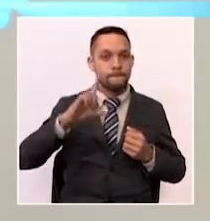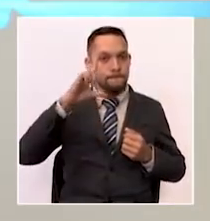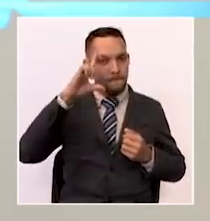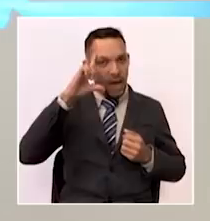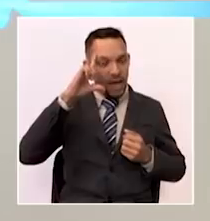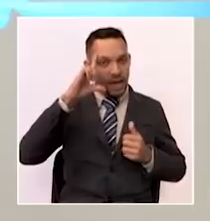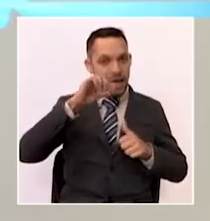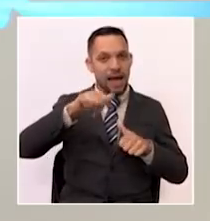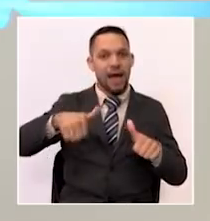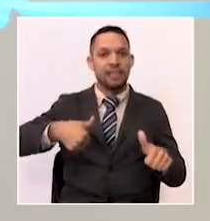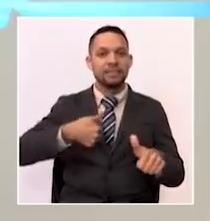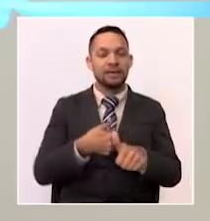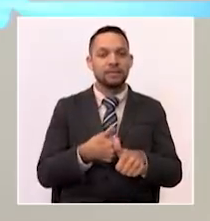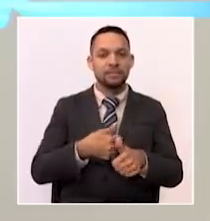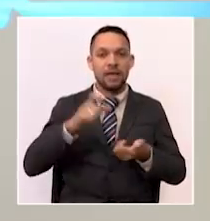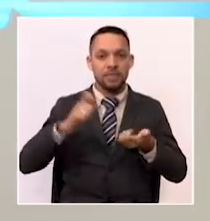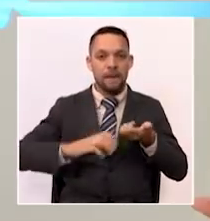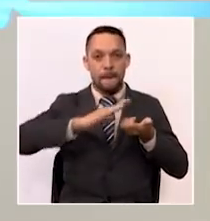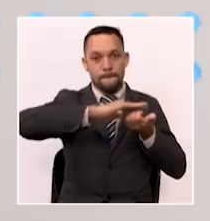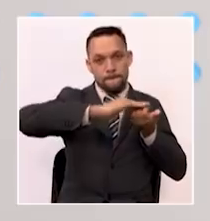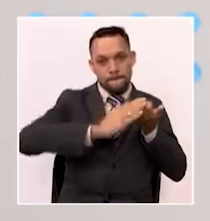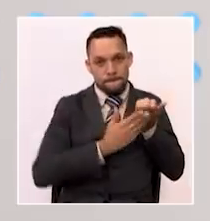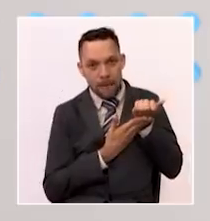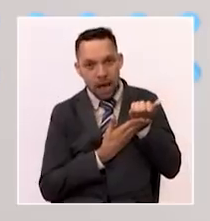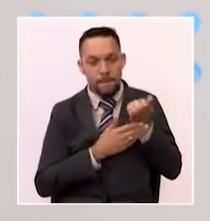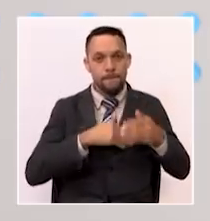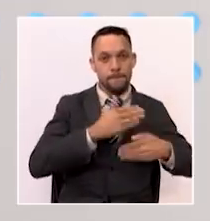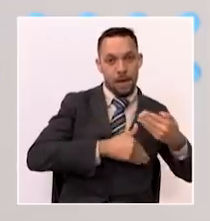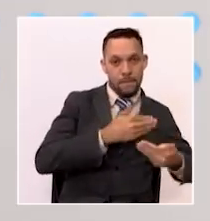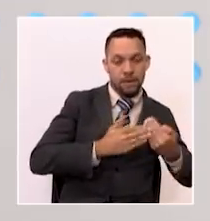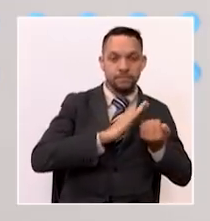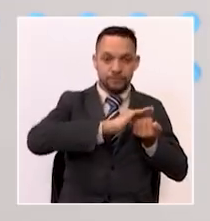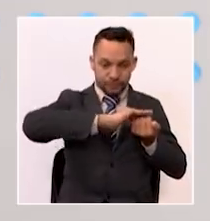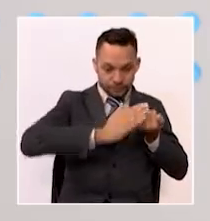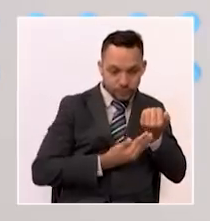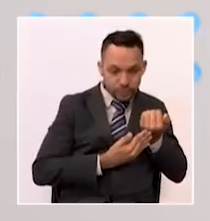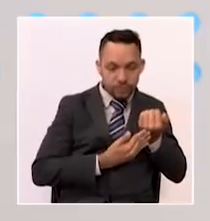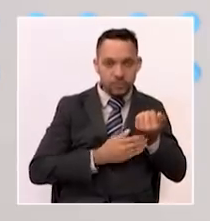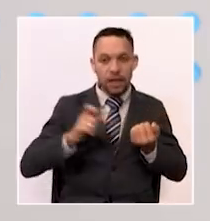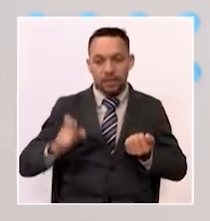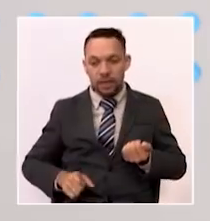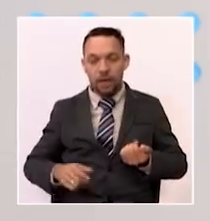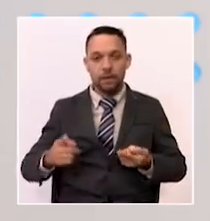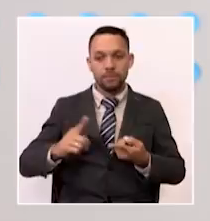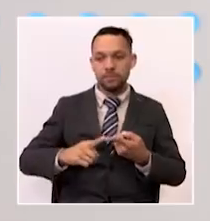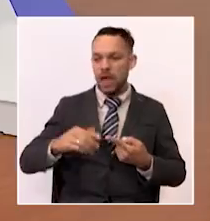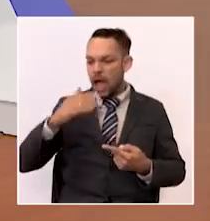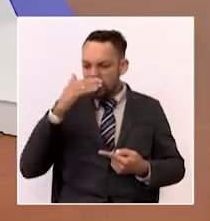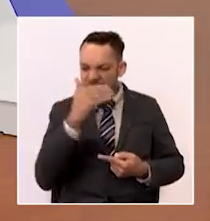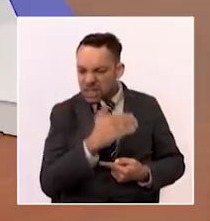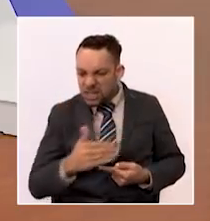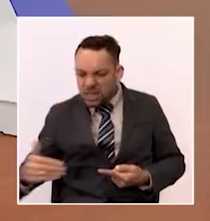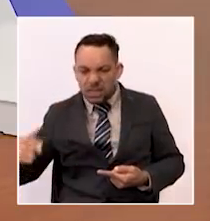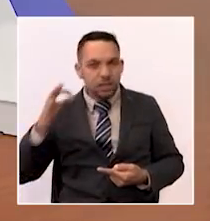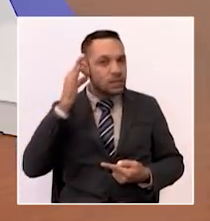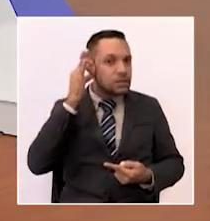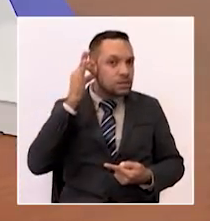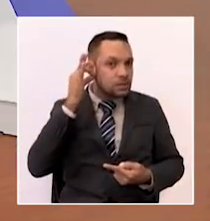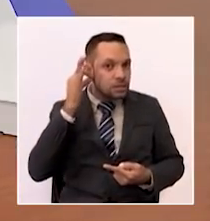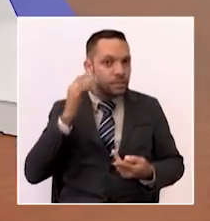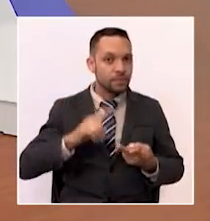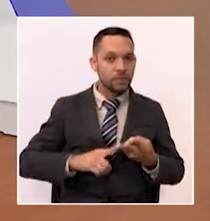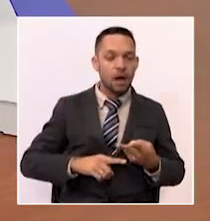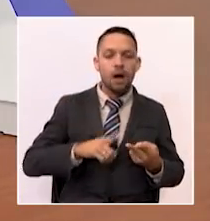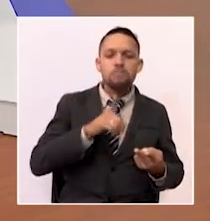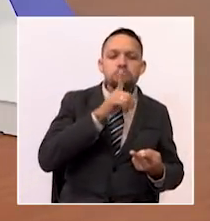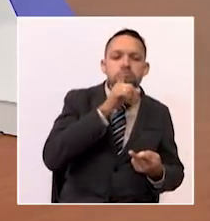para que las bacterias no entren dentro de la vagina. Muy importante para que también se lo enseñen a las mamás, hijas, que nos están viendo. A las abuelitas que muchas veces no saben,